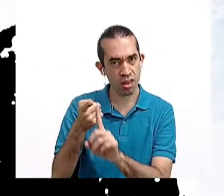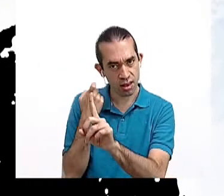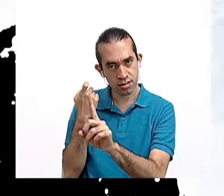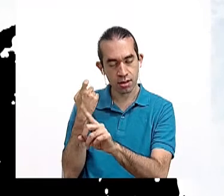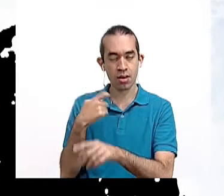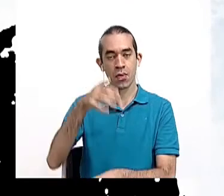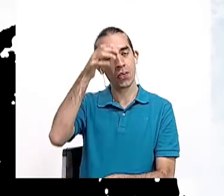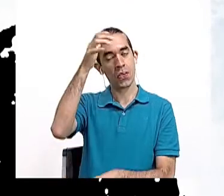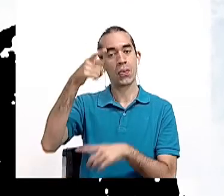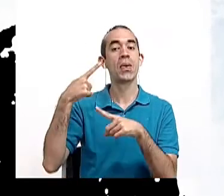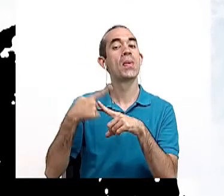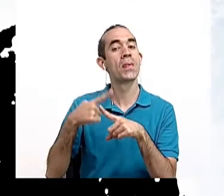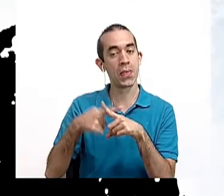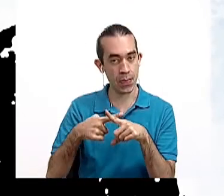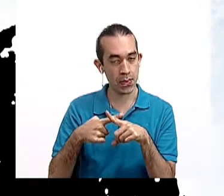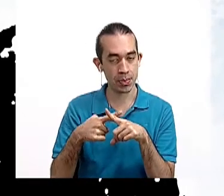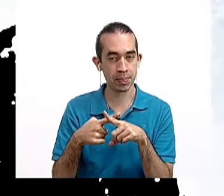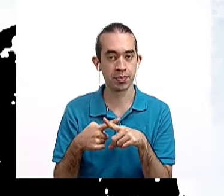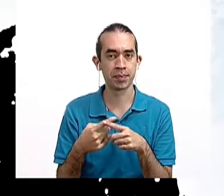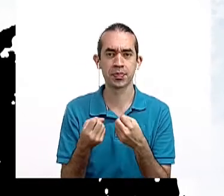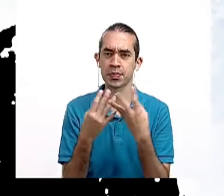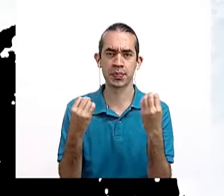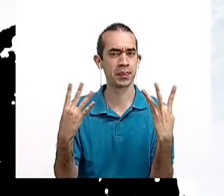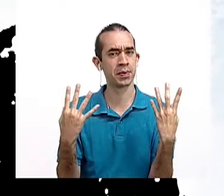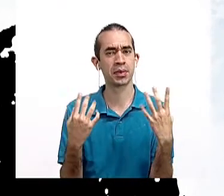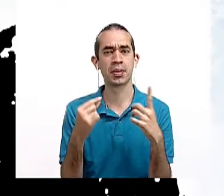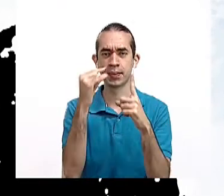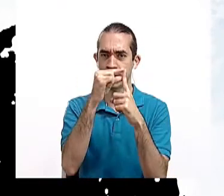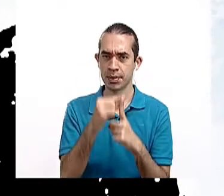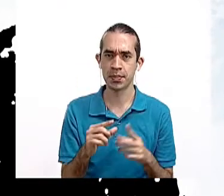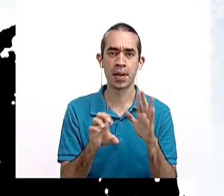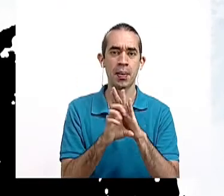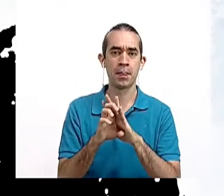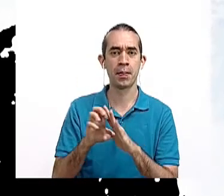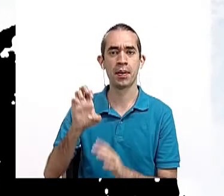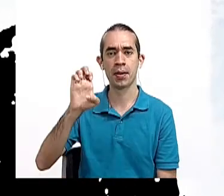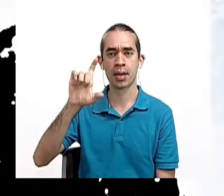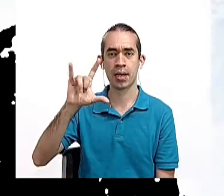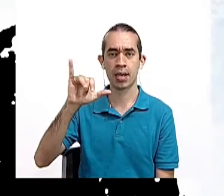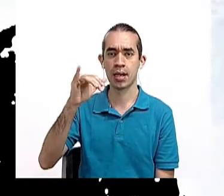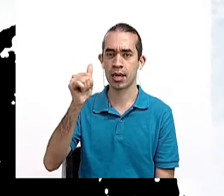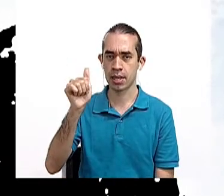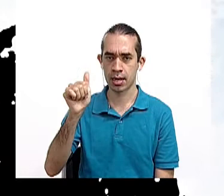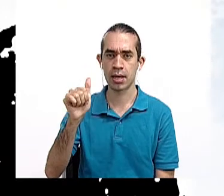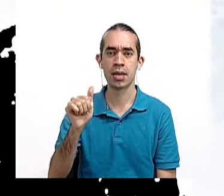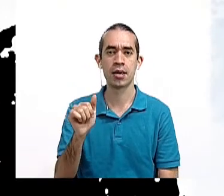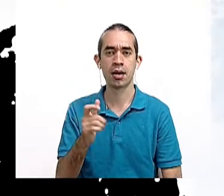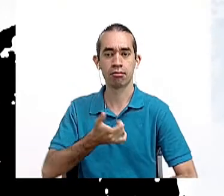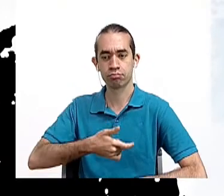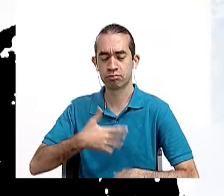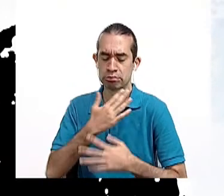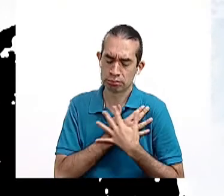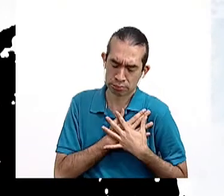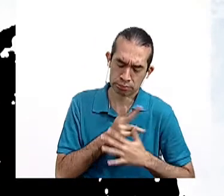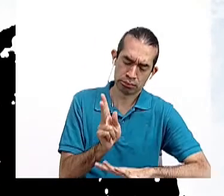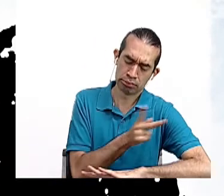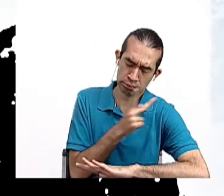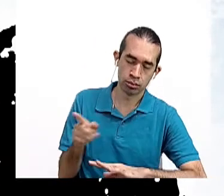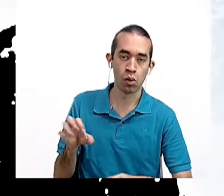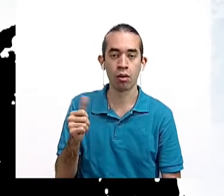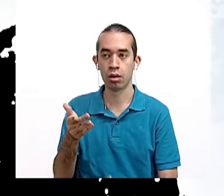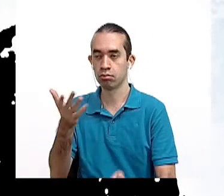cultura griega, y una serie de términos también, como elegía, como oda, que también lo encontraremos en los textos